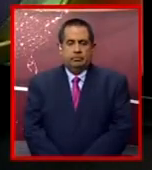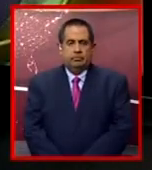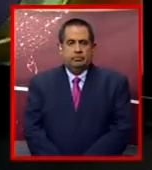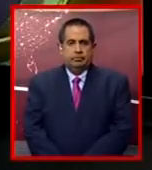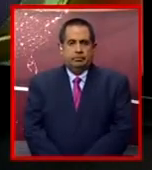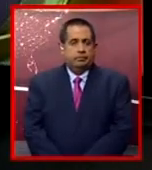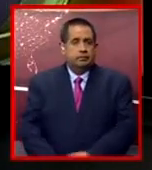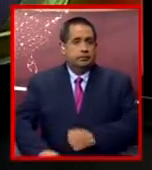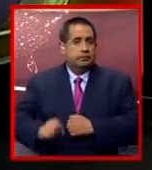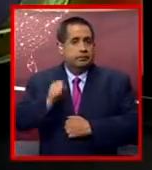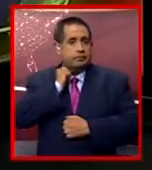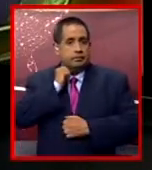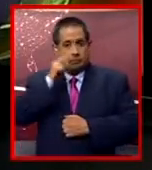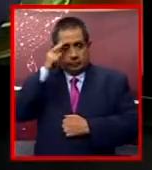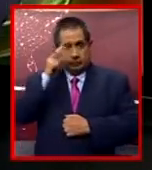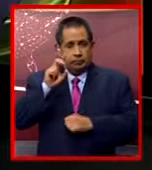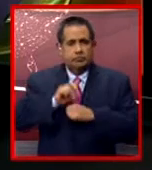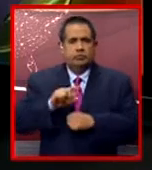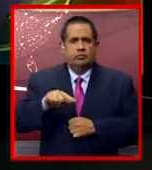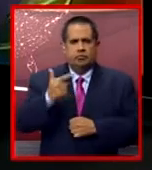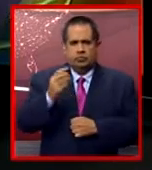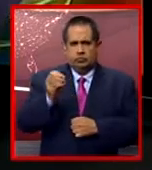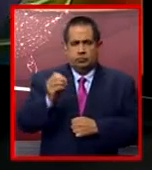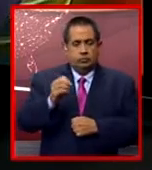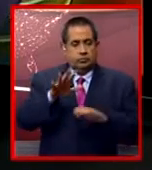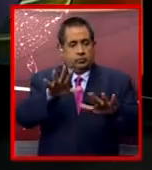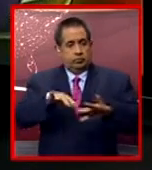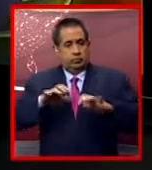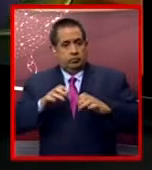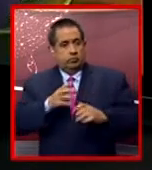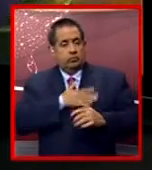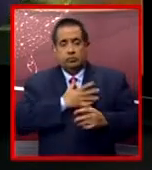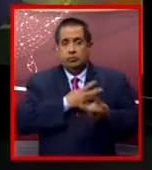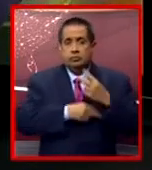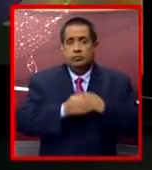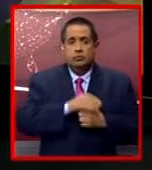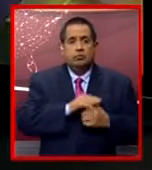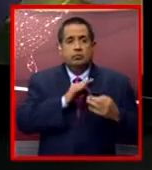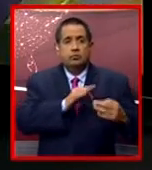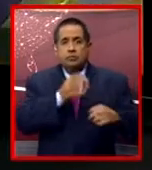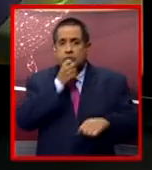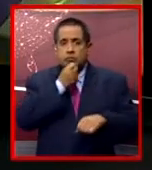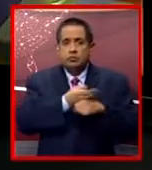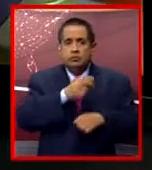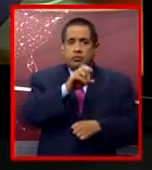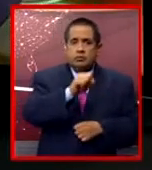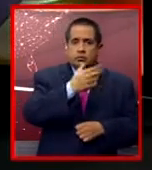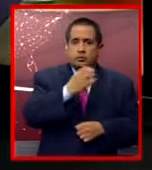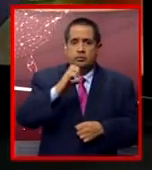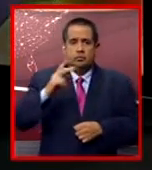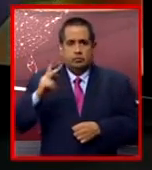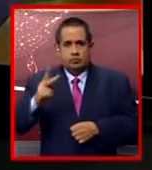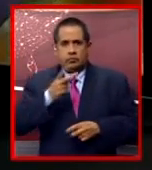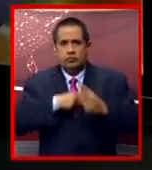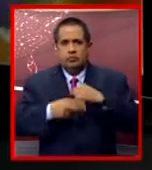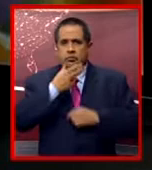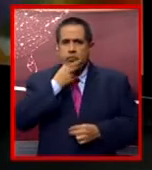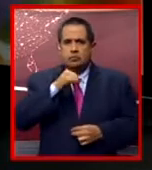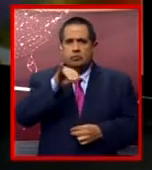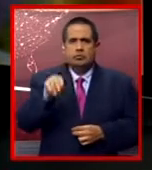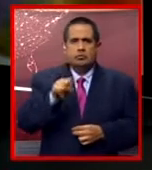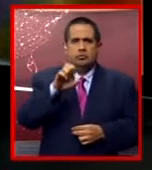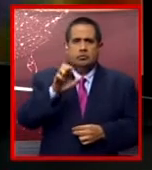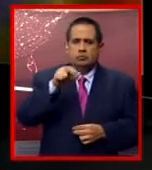Ante el Pleno del Senado de la República, el 12 de octubre de 2017 acudió a comparecer el titular de la Secretaría de Hacienda y Crédito Público, José Antonio